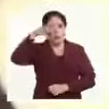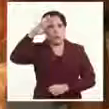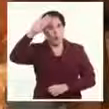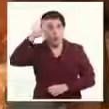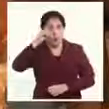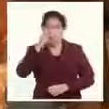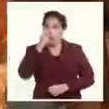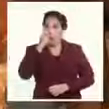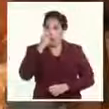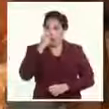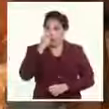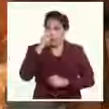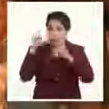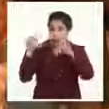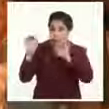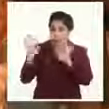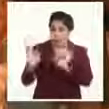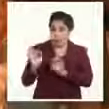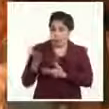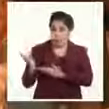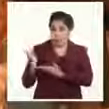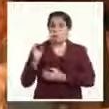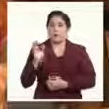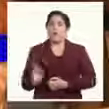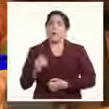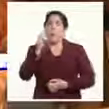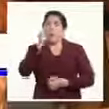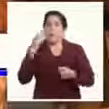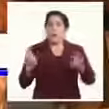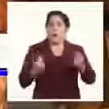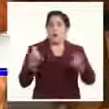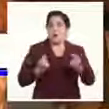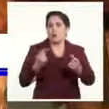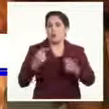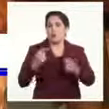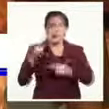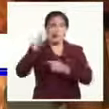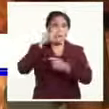fue, en primer lugar, un combatiente mambí,